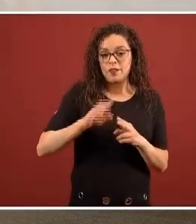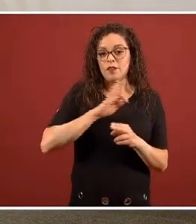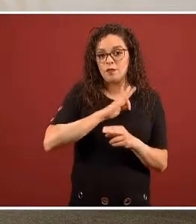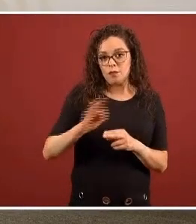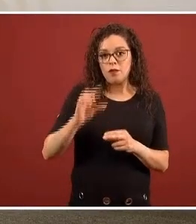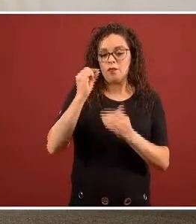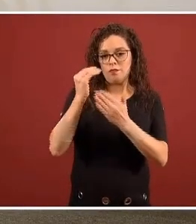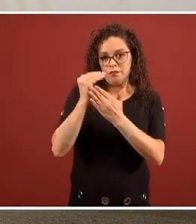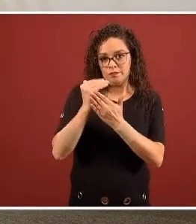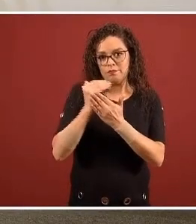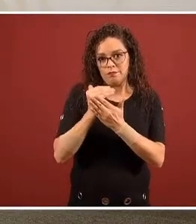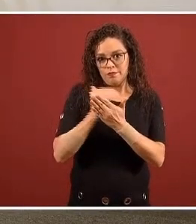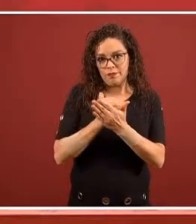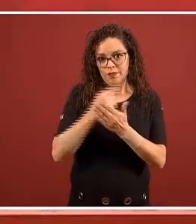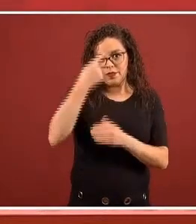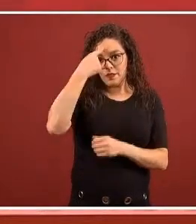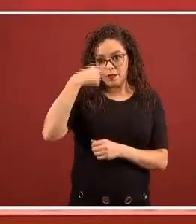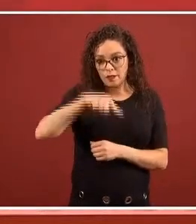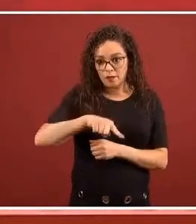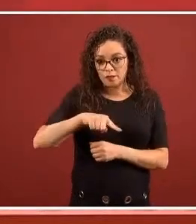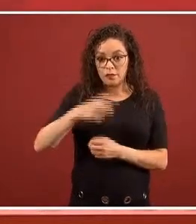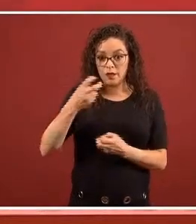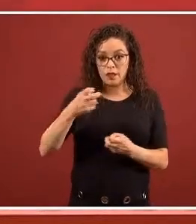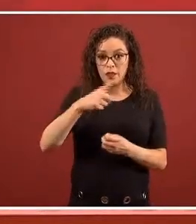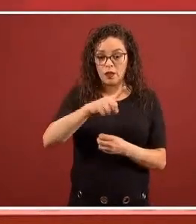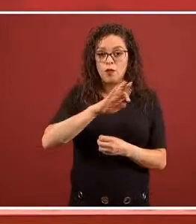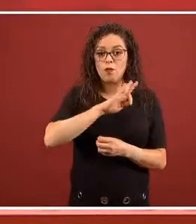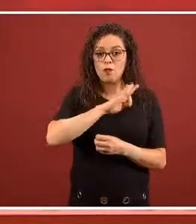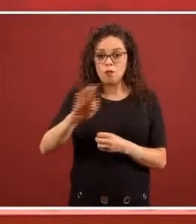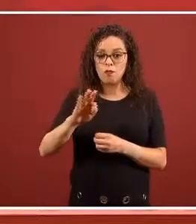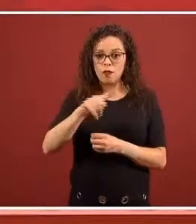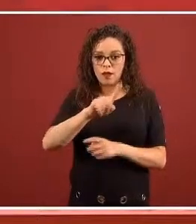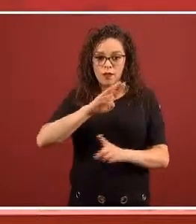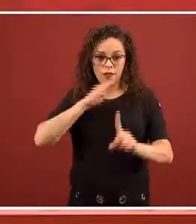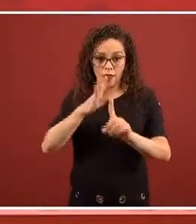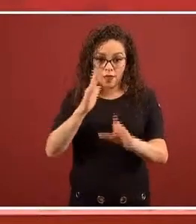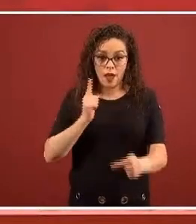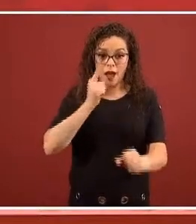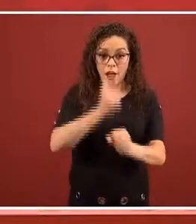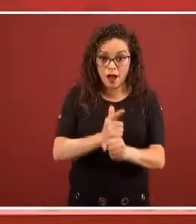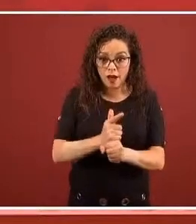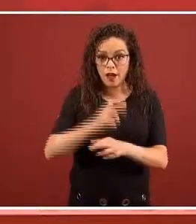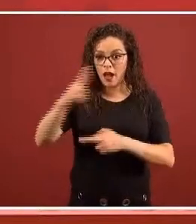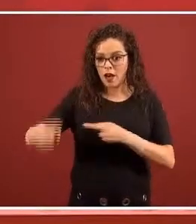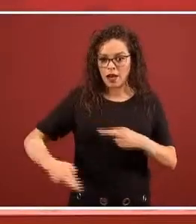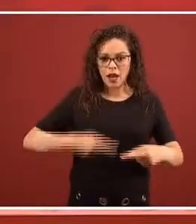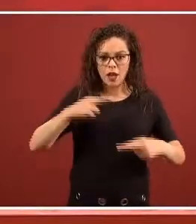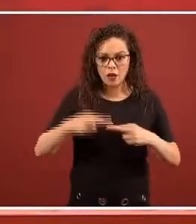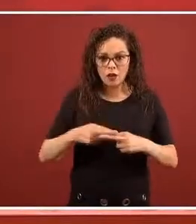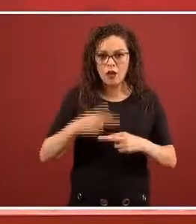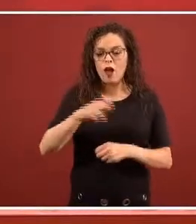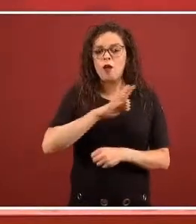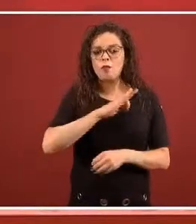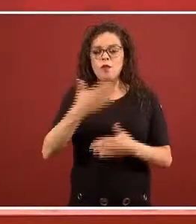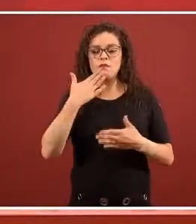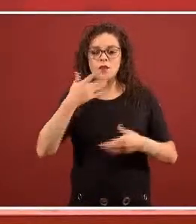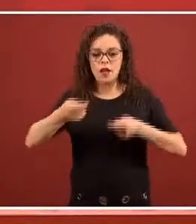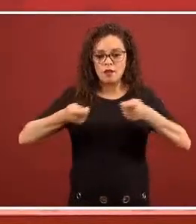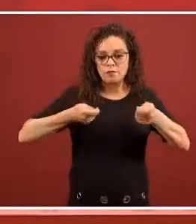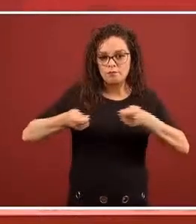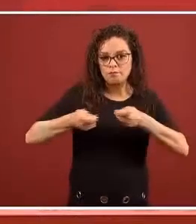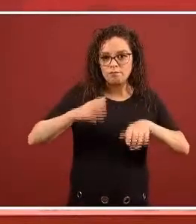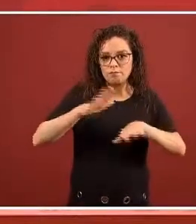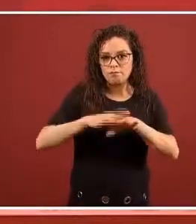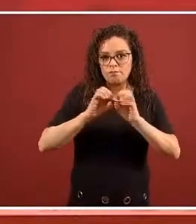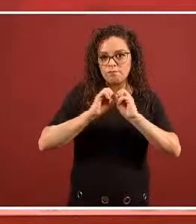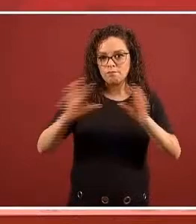intervenciones puedan ser regionalizadas, puedan ser focalizadas y entonces podamos tener un control real en esta gran